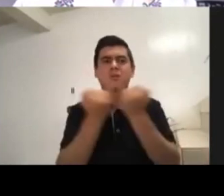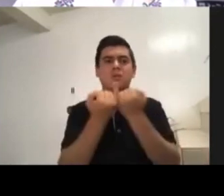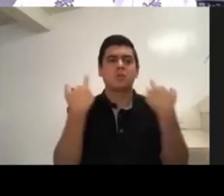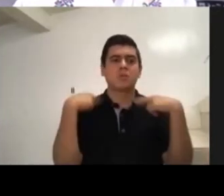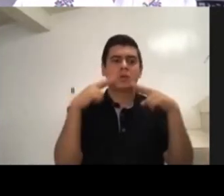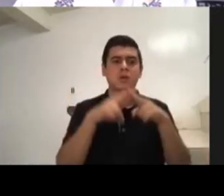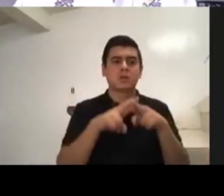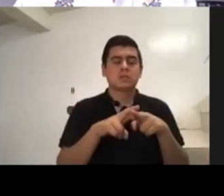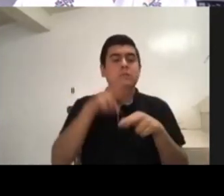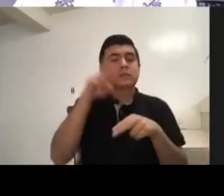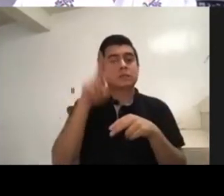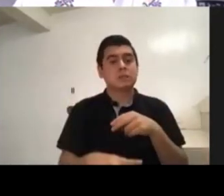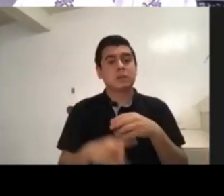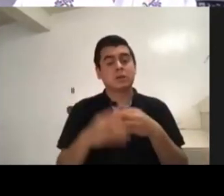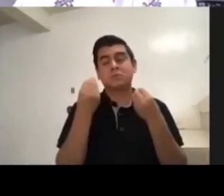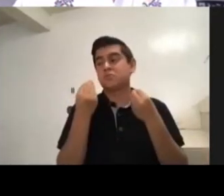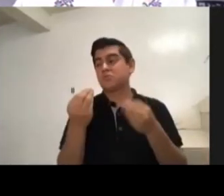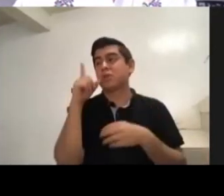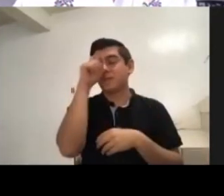familia.